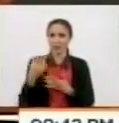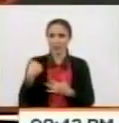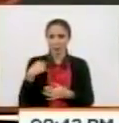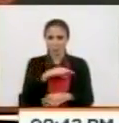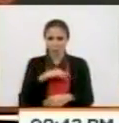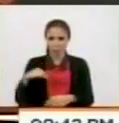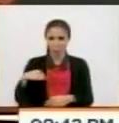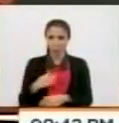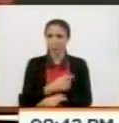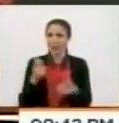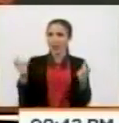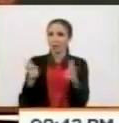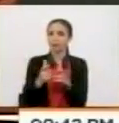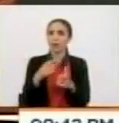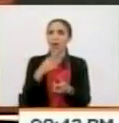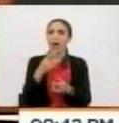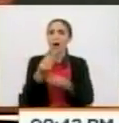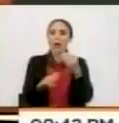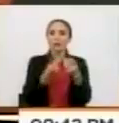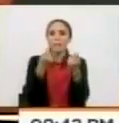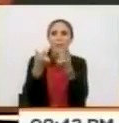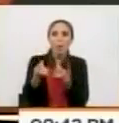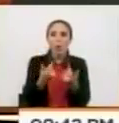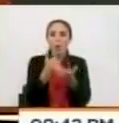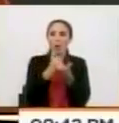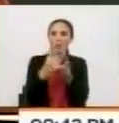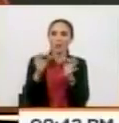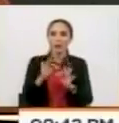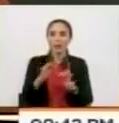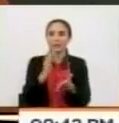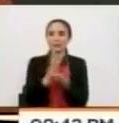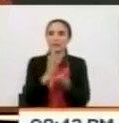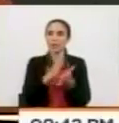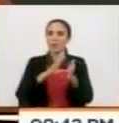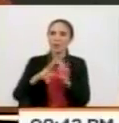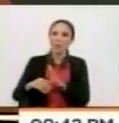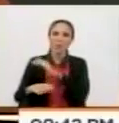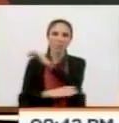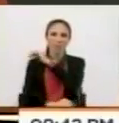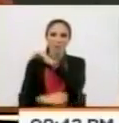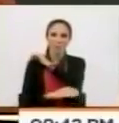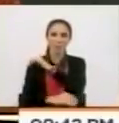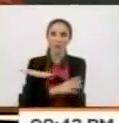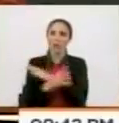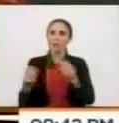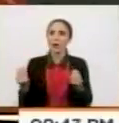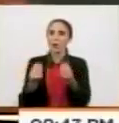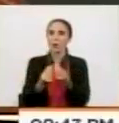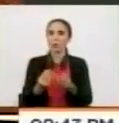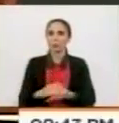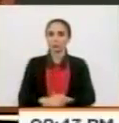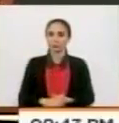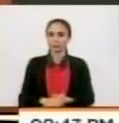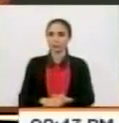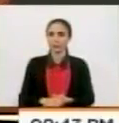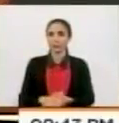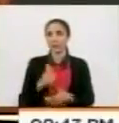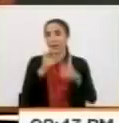minimalismo, el burocratismo y la corrupción. Eso va junto, así. Eso nos lo decía Chávez.